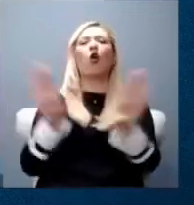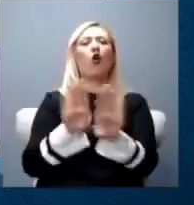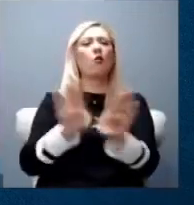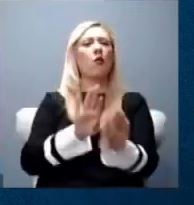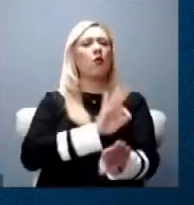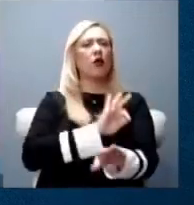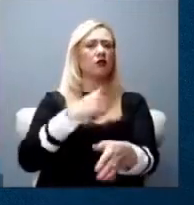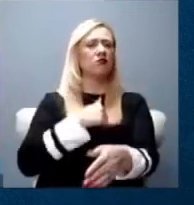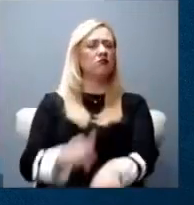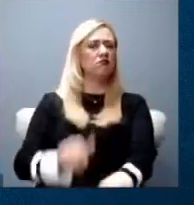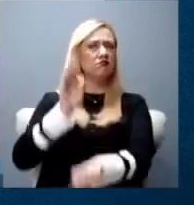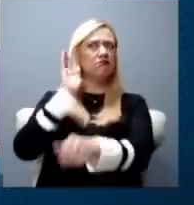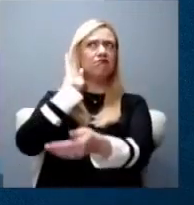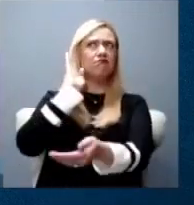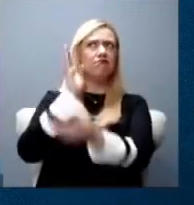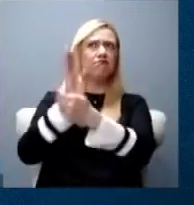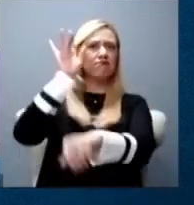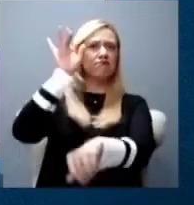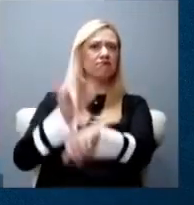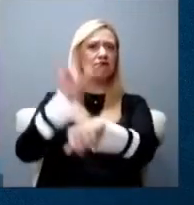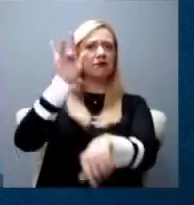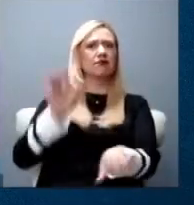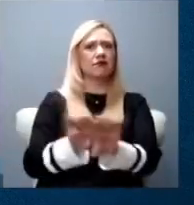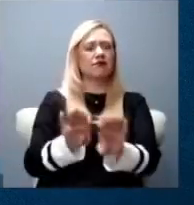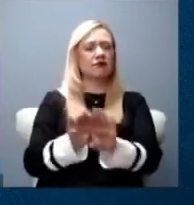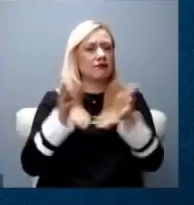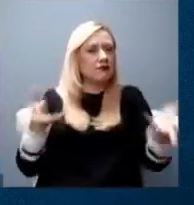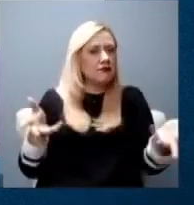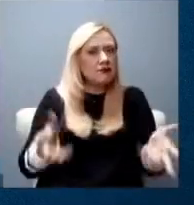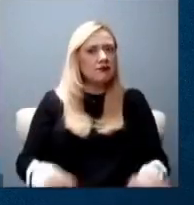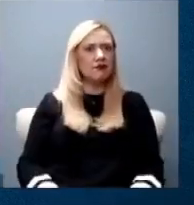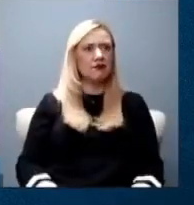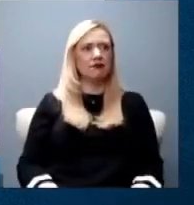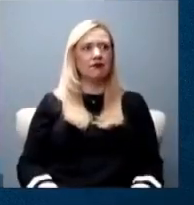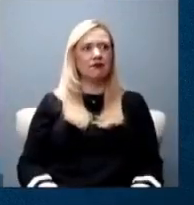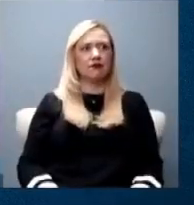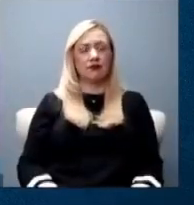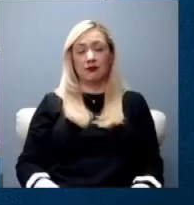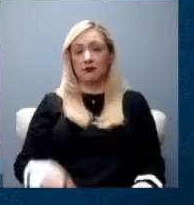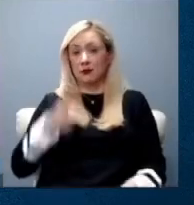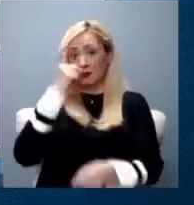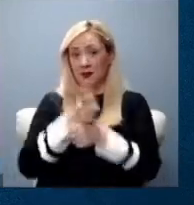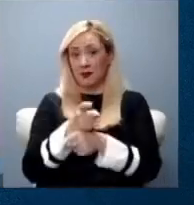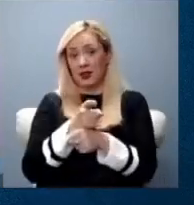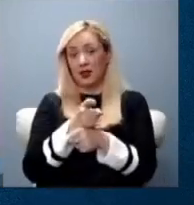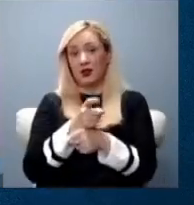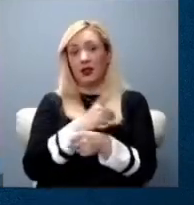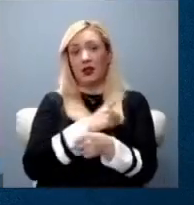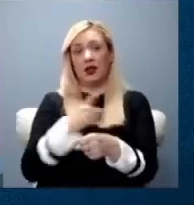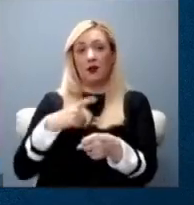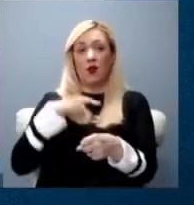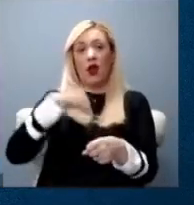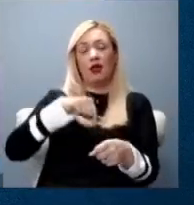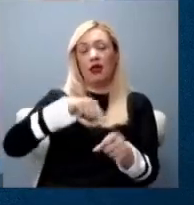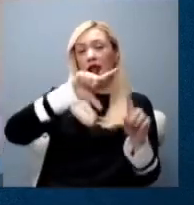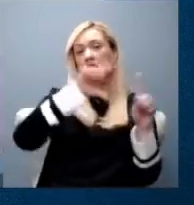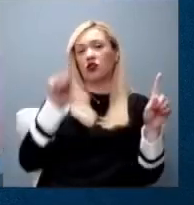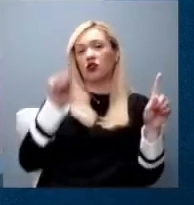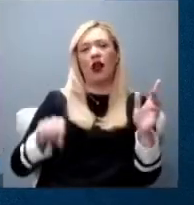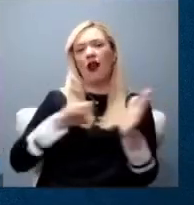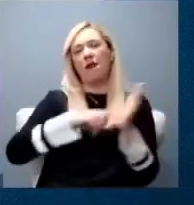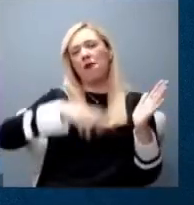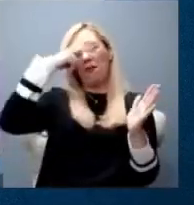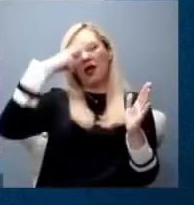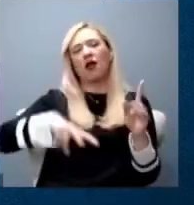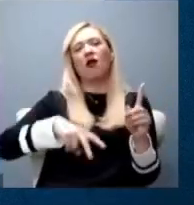es la vía para lograr eso? Ya nos dijiste el principio de subsidiariedad, o sea, primero tendrá que agotar las instancias nacionales. Por ejemplo, en el caso de México, si hay